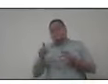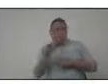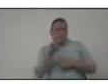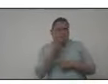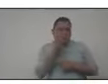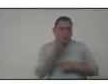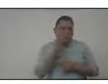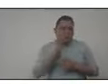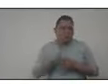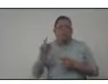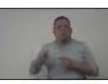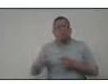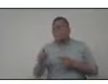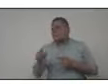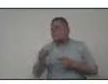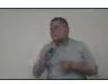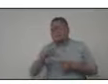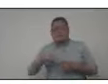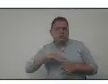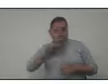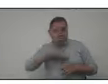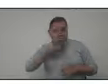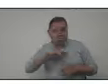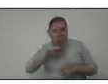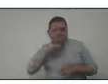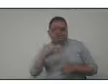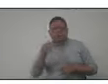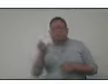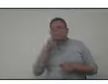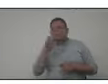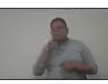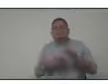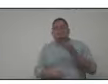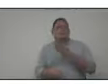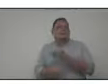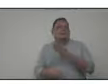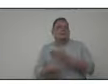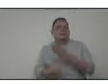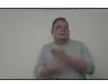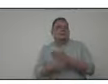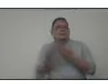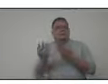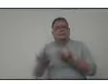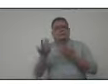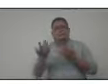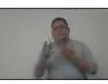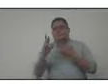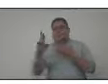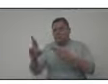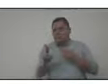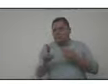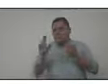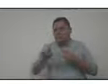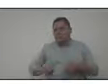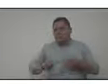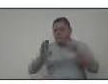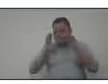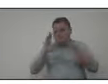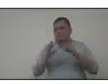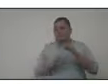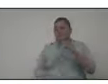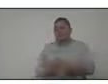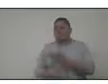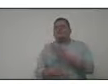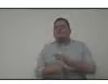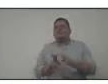medicamentos están en desabastecimiento en este momento y aún estamos esperando que poder fluir y volver